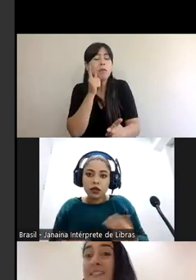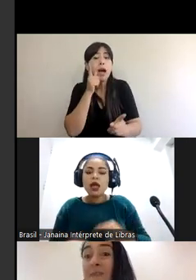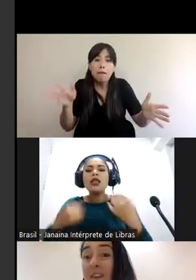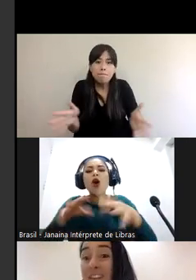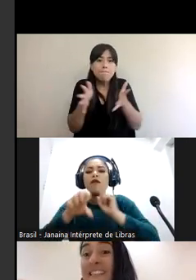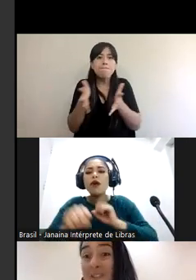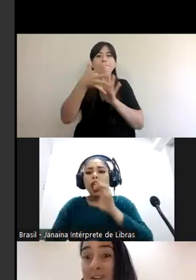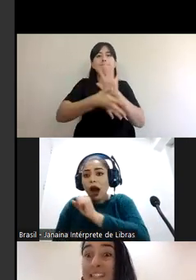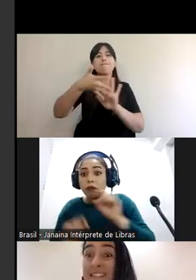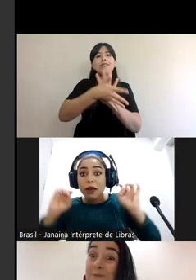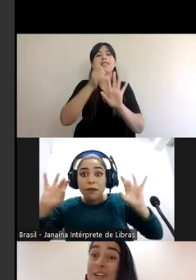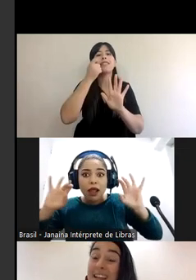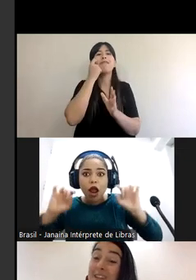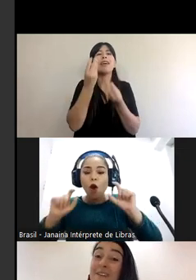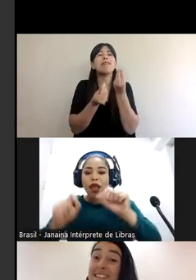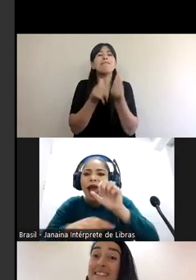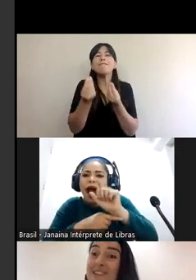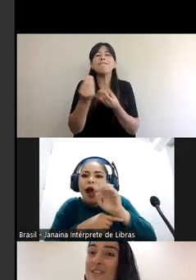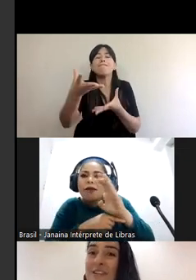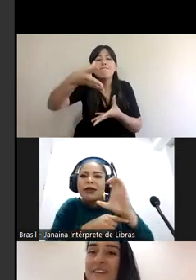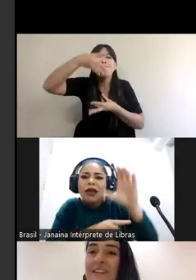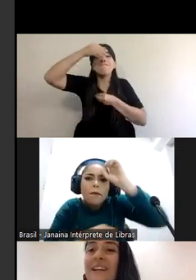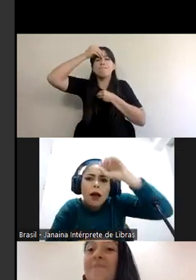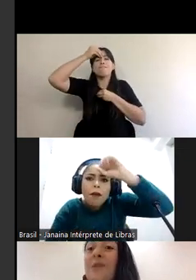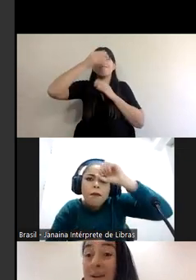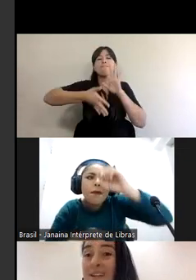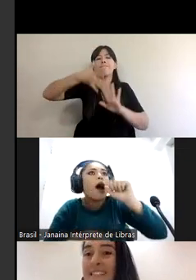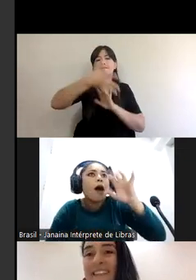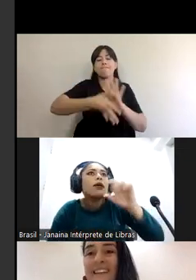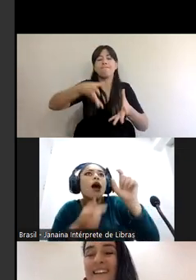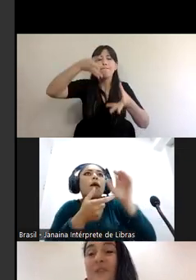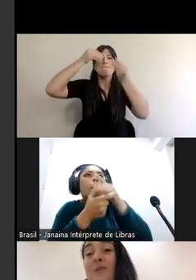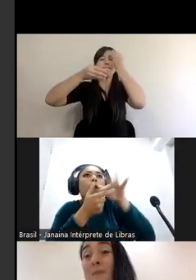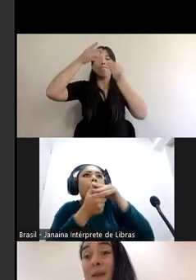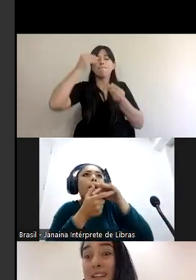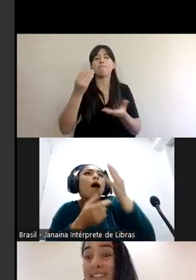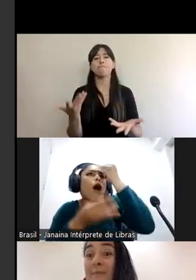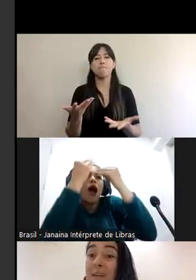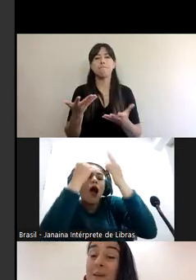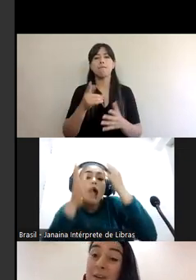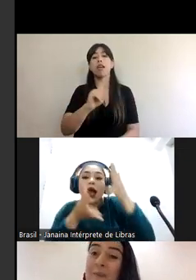una especie de alfabetización. Necesitamos alfabetizar a los niños y las niñas, pero en lengua de señas, no